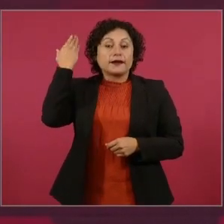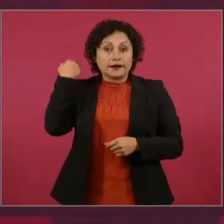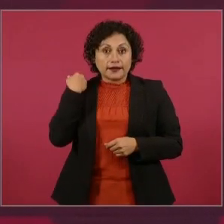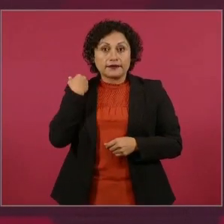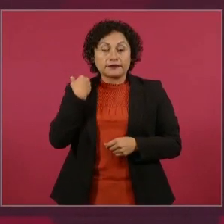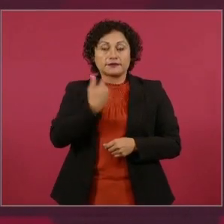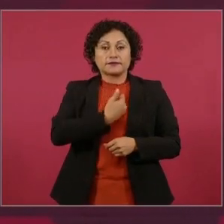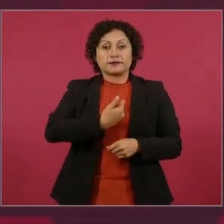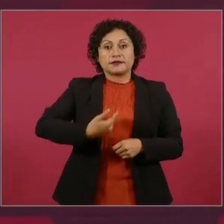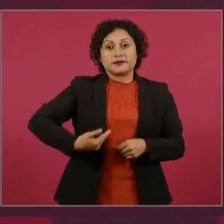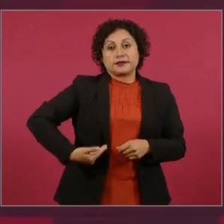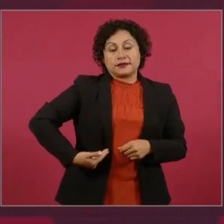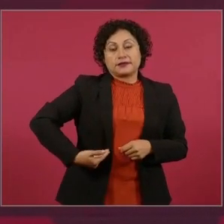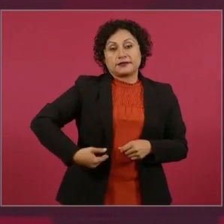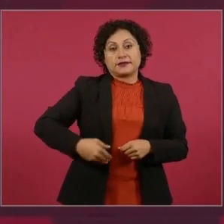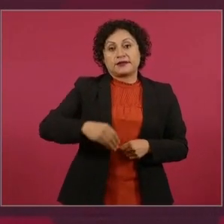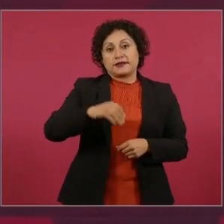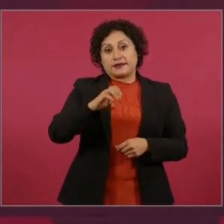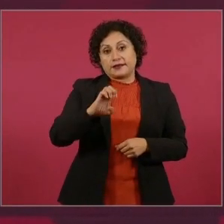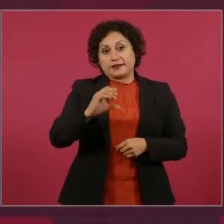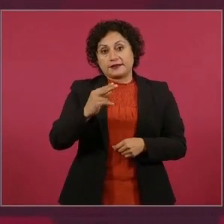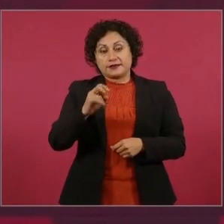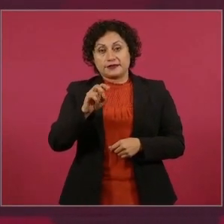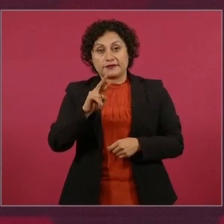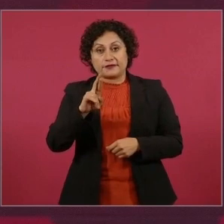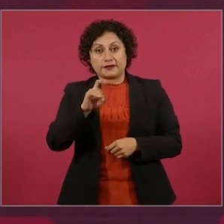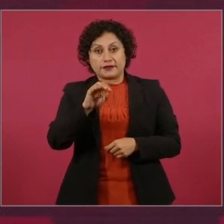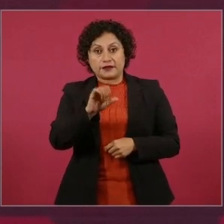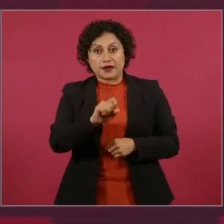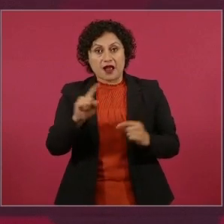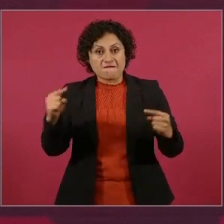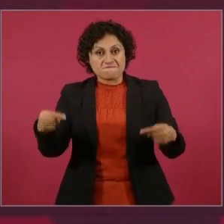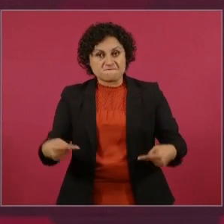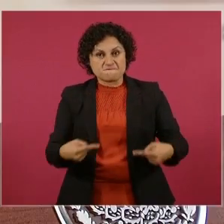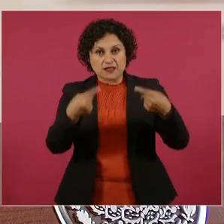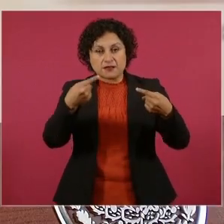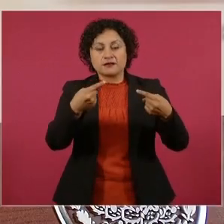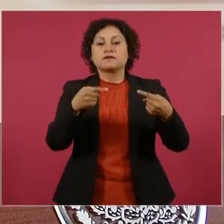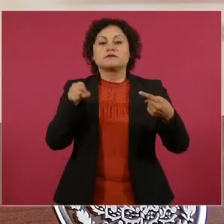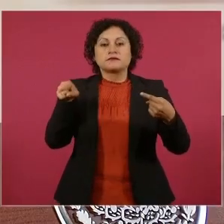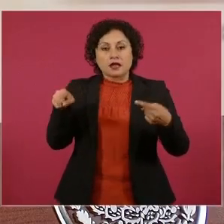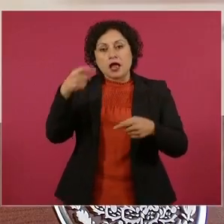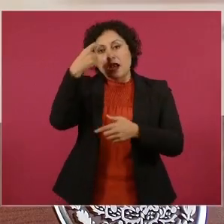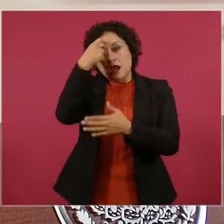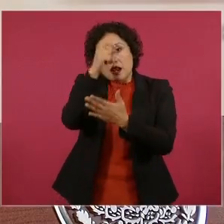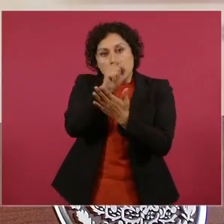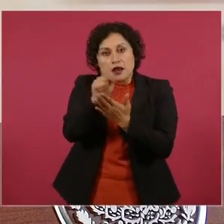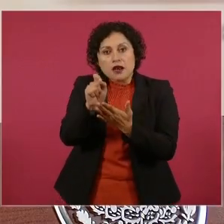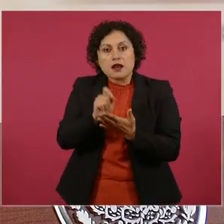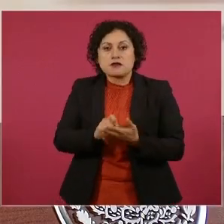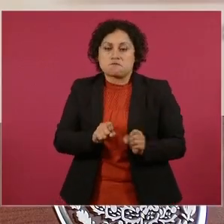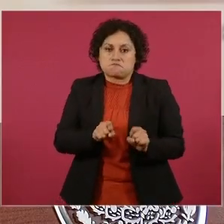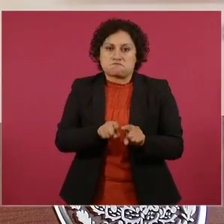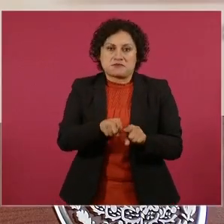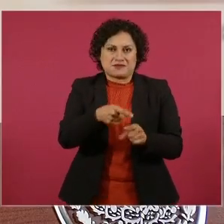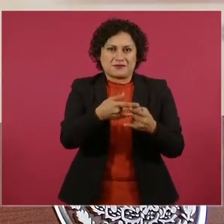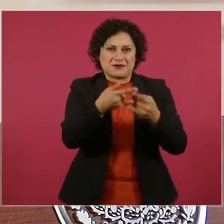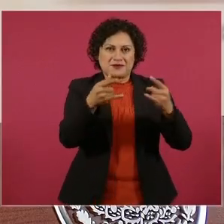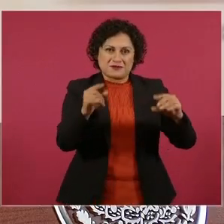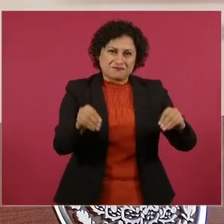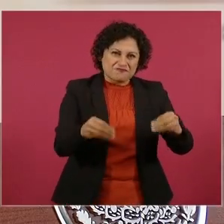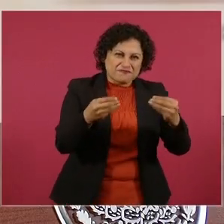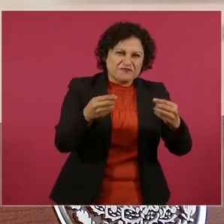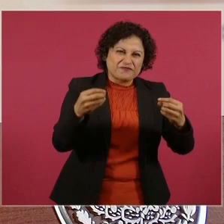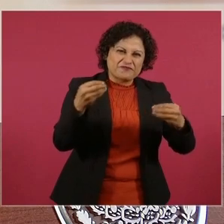ría tiene también ensayos sobre ese entonces y buscando la